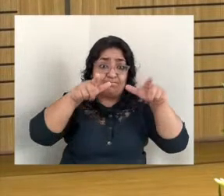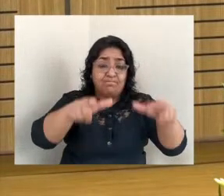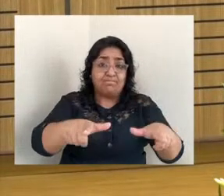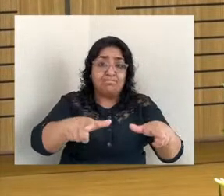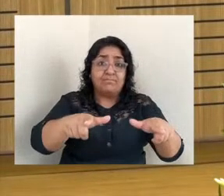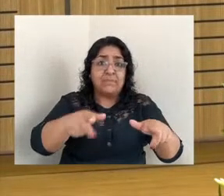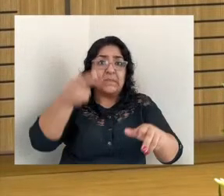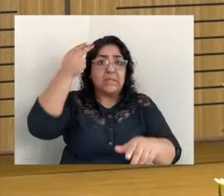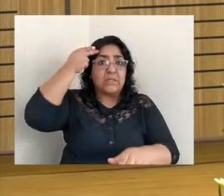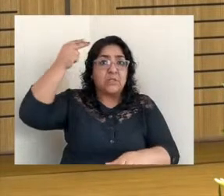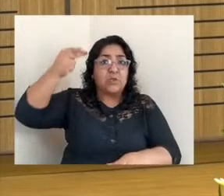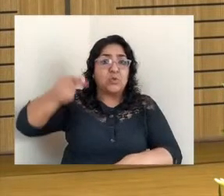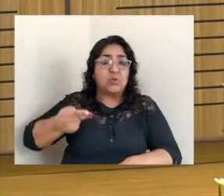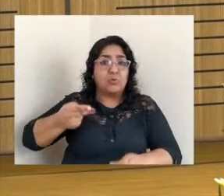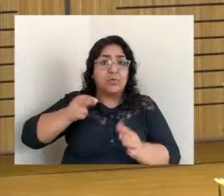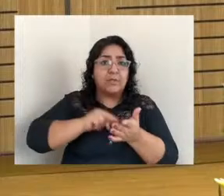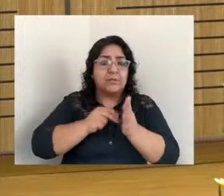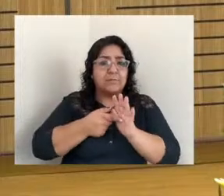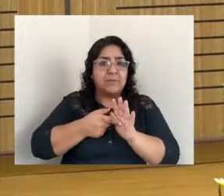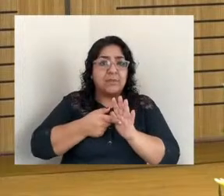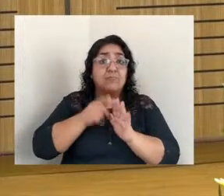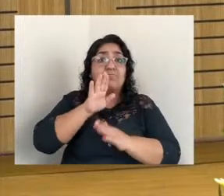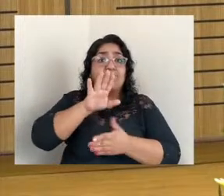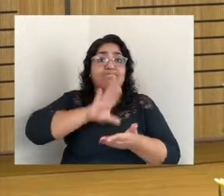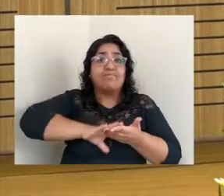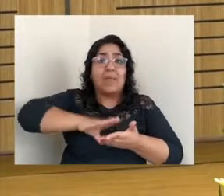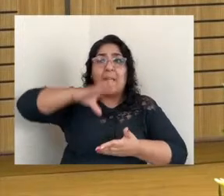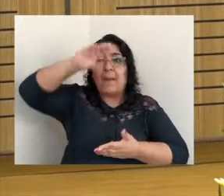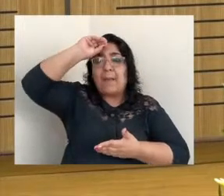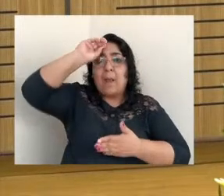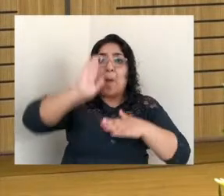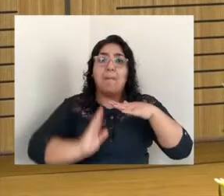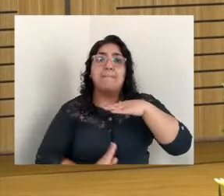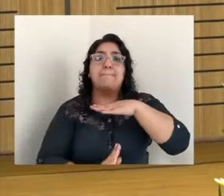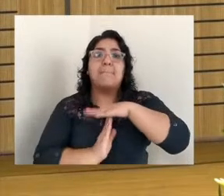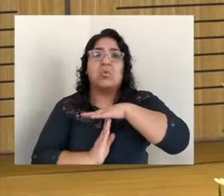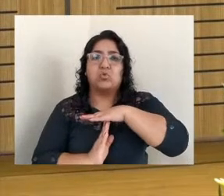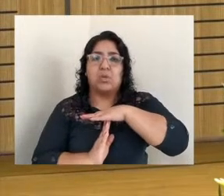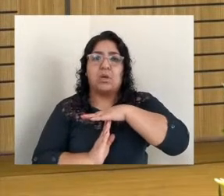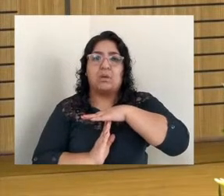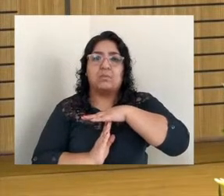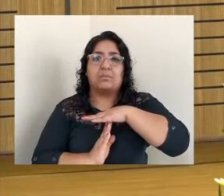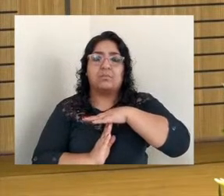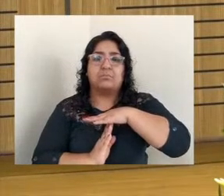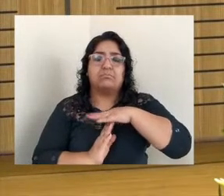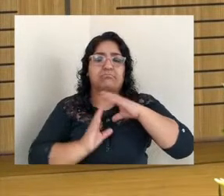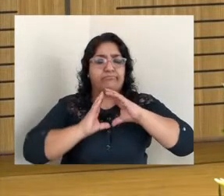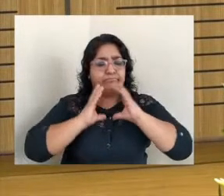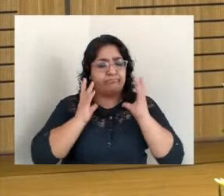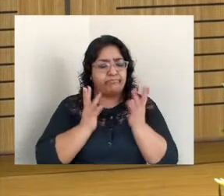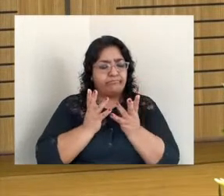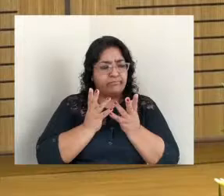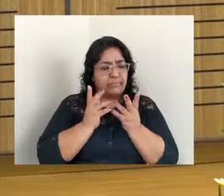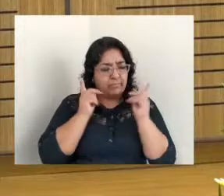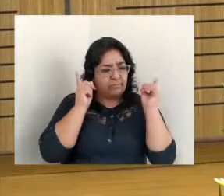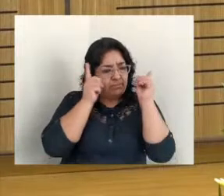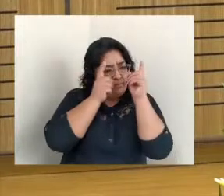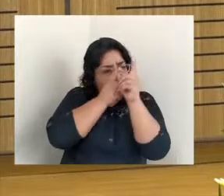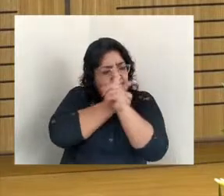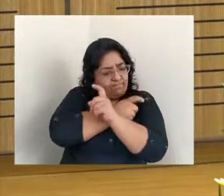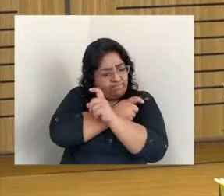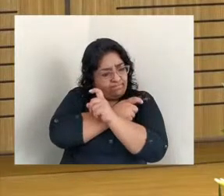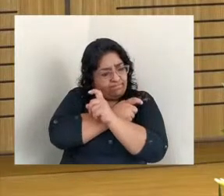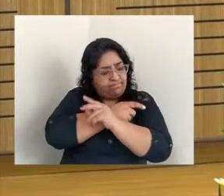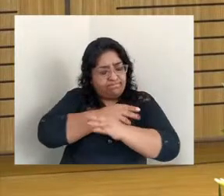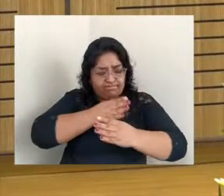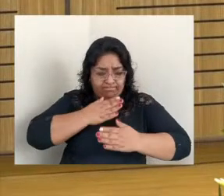historia, que aprendieron a hacer una pausa, que le dan un nuevo sentido a sus reflexiones, que le